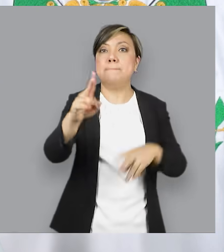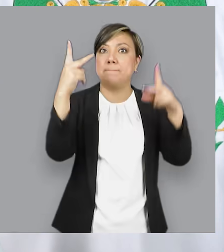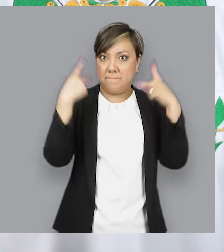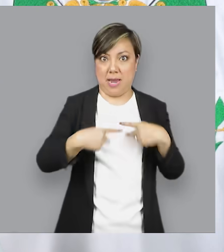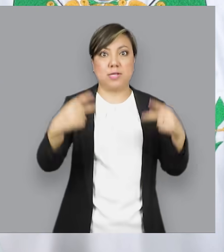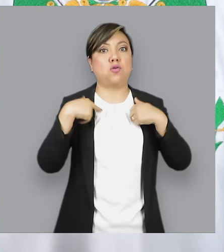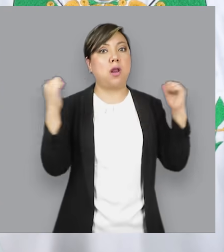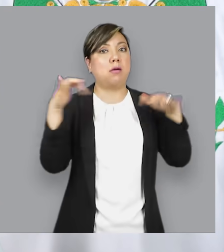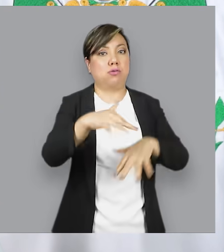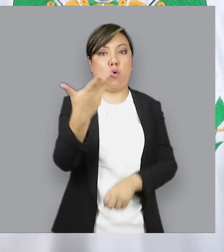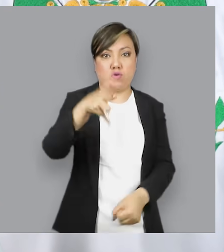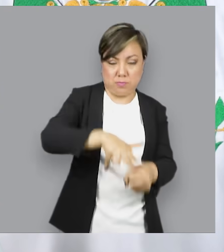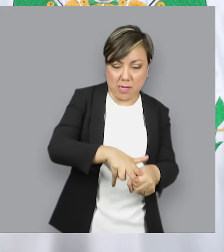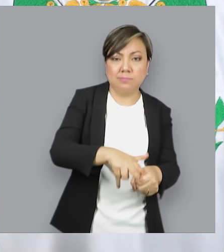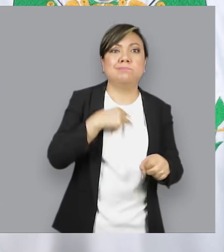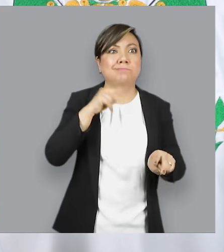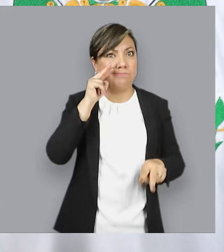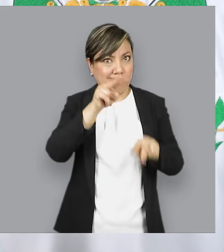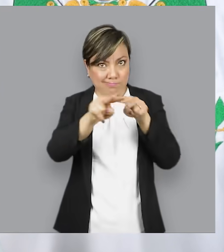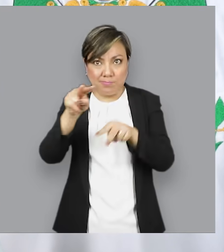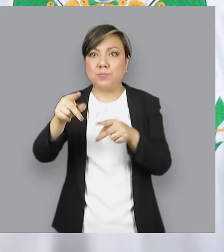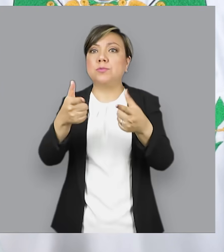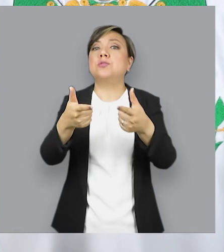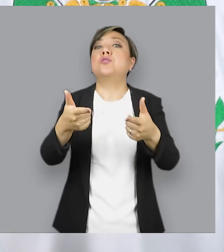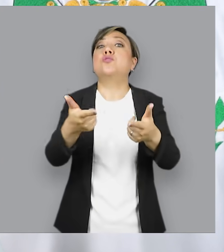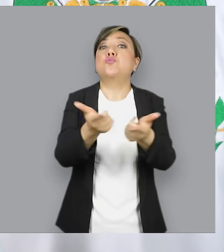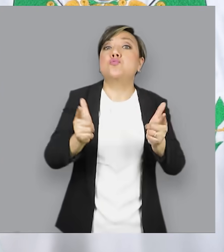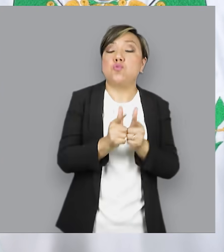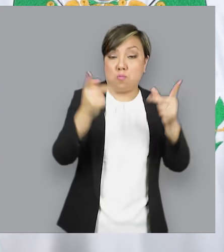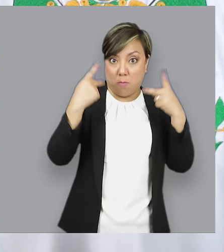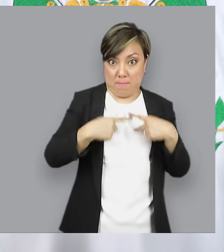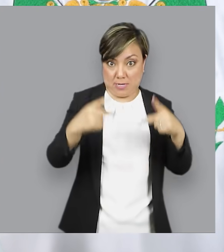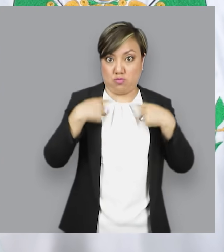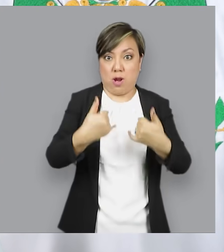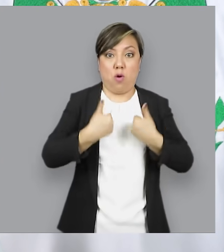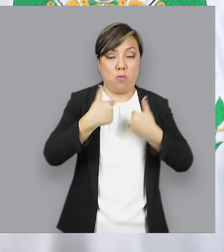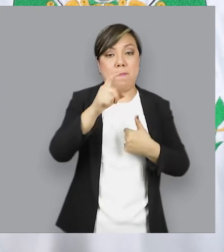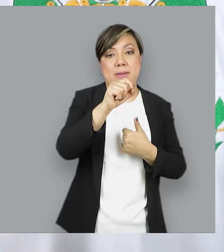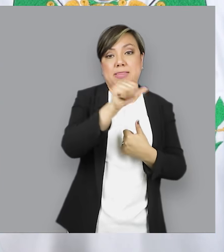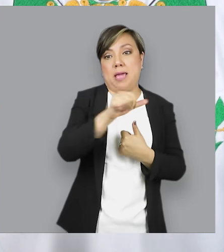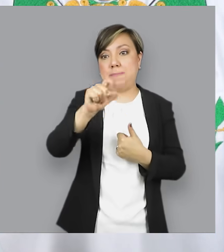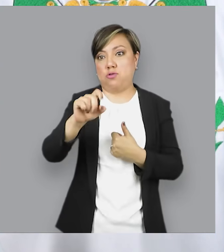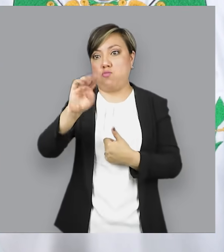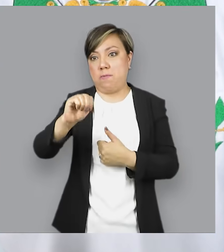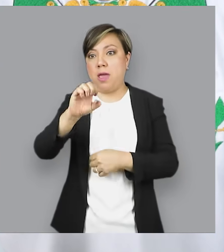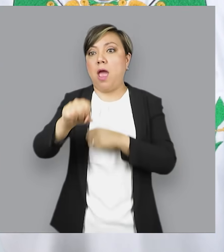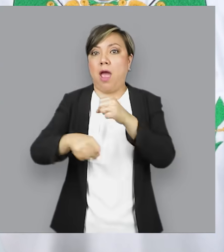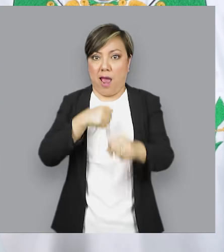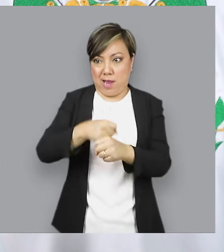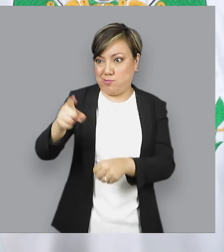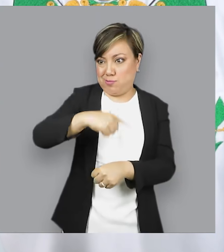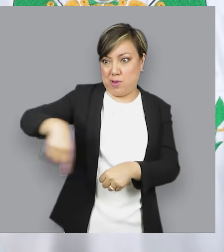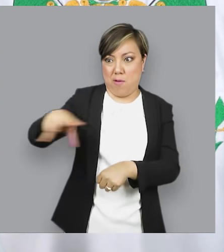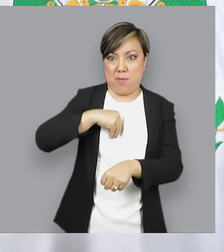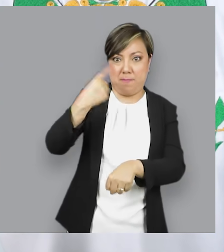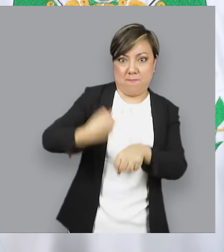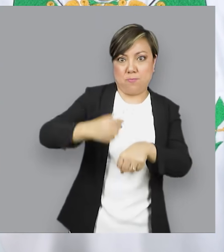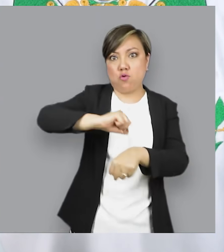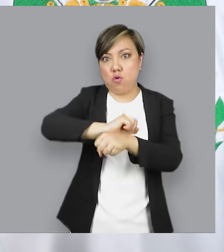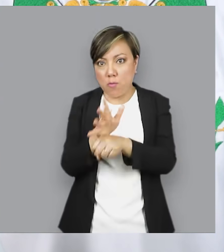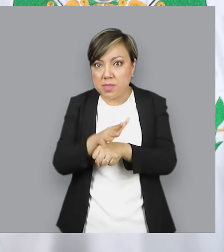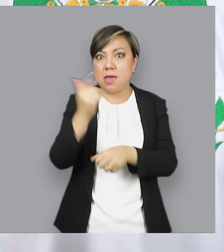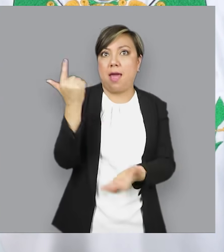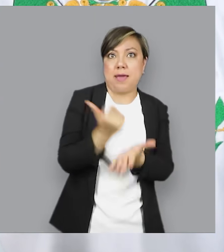creerlo por el comportamiento anterior de la enfermedad, tenemos jóvenes de 20 a 29 años con cuadros graves y registramos un incremento del 2